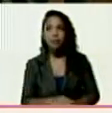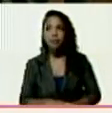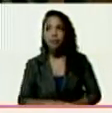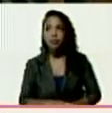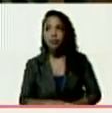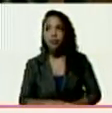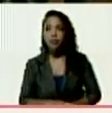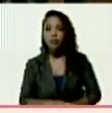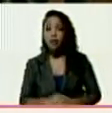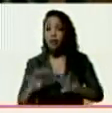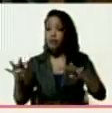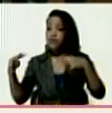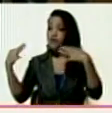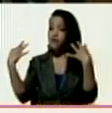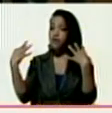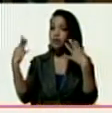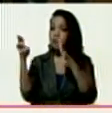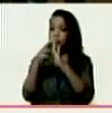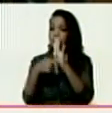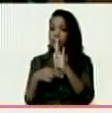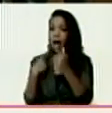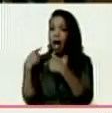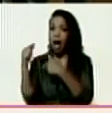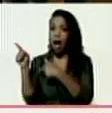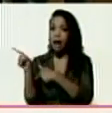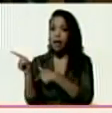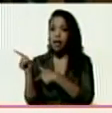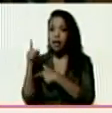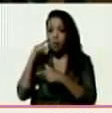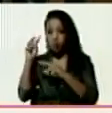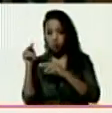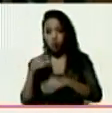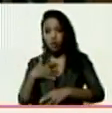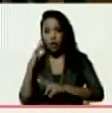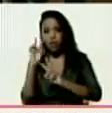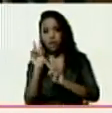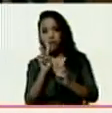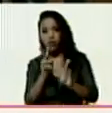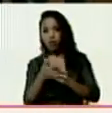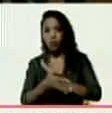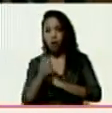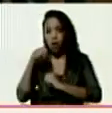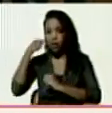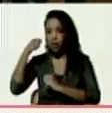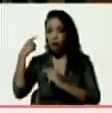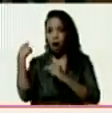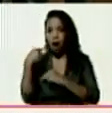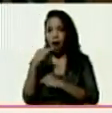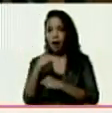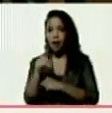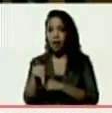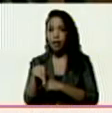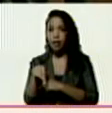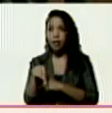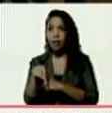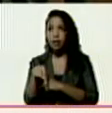opositores participaron en la elección? El quórum reglamentario que estaban allí, porque ustedes lo pudieron observar, están en los videos, estaban aquí y se